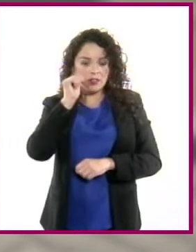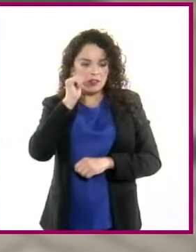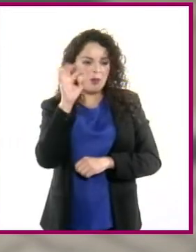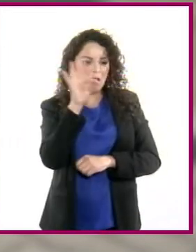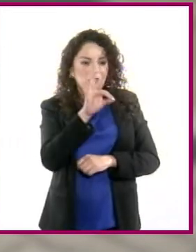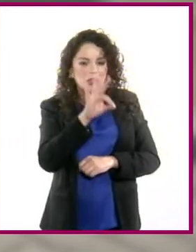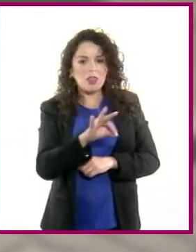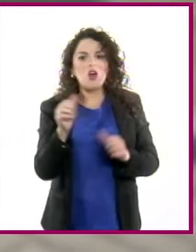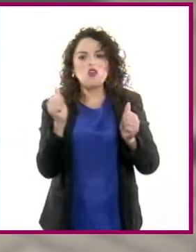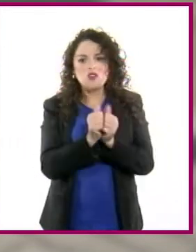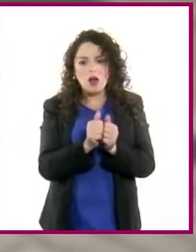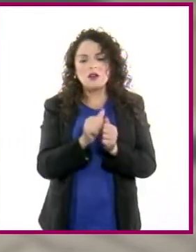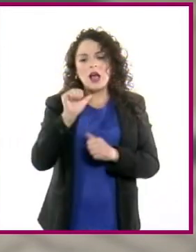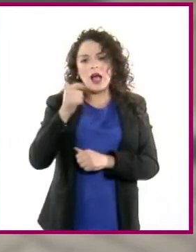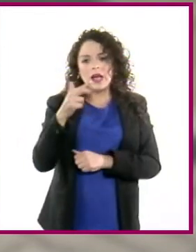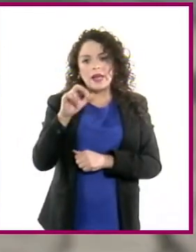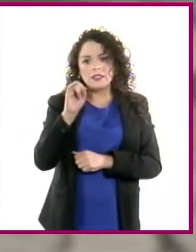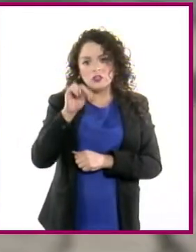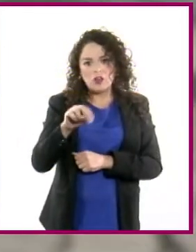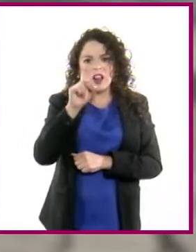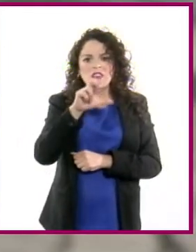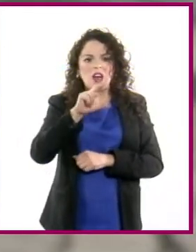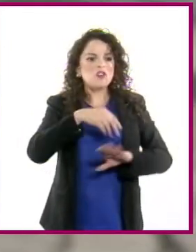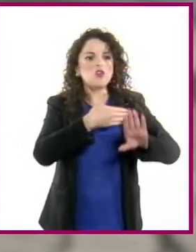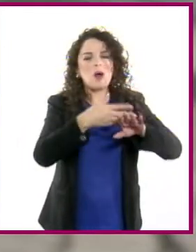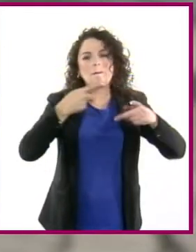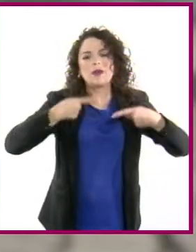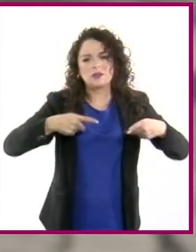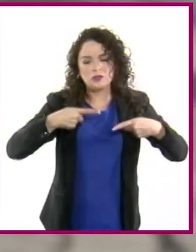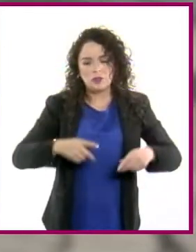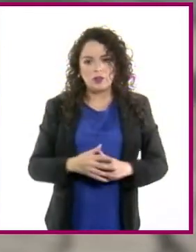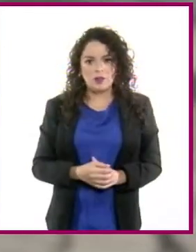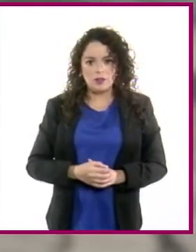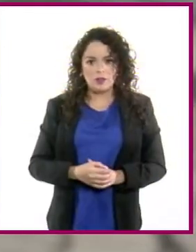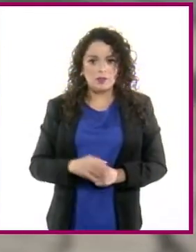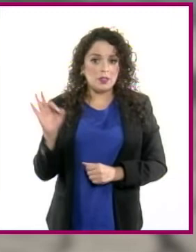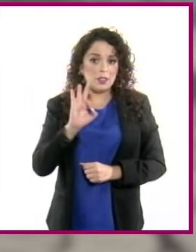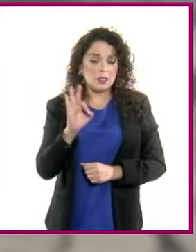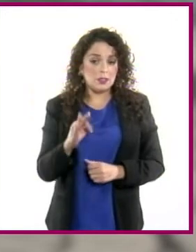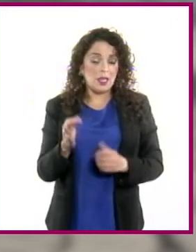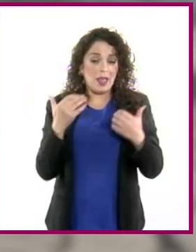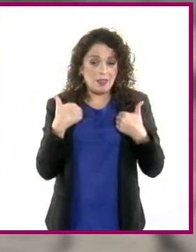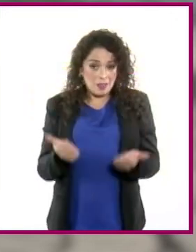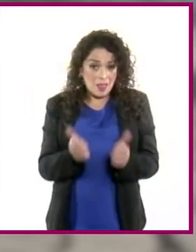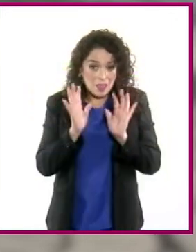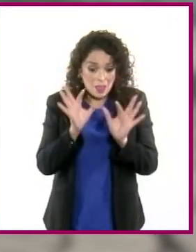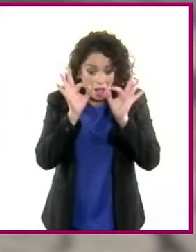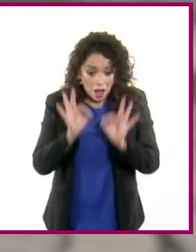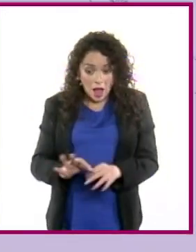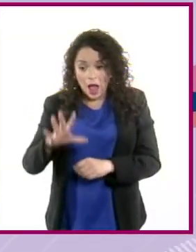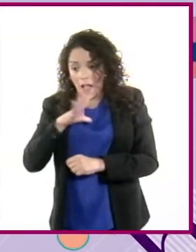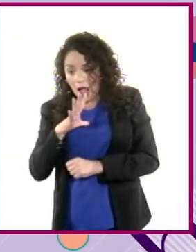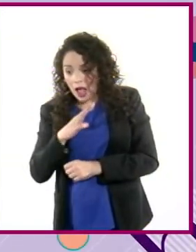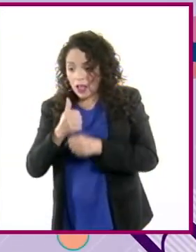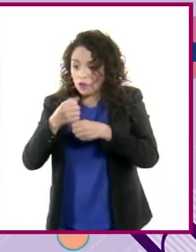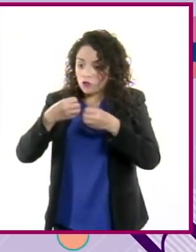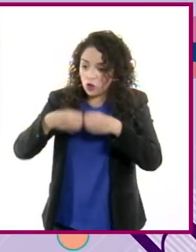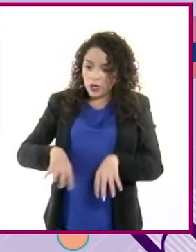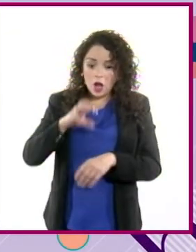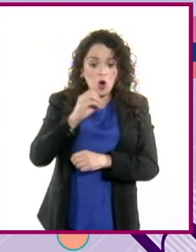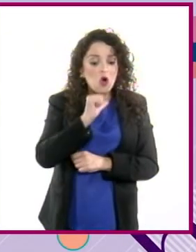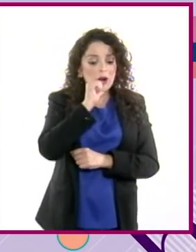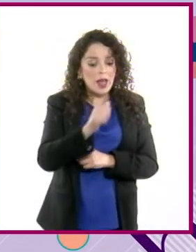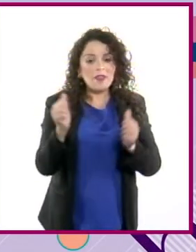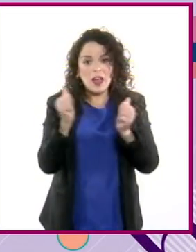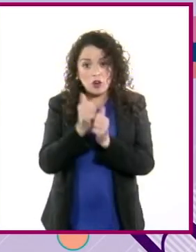en alguna forma de hacerle daño al otro. Y aunque no logramos comprender aún si hay o no violencia justificable, la